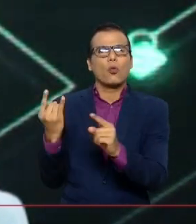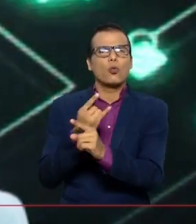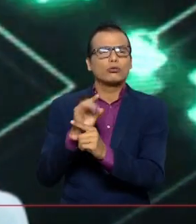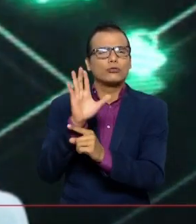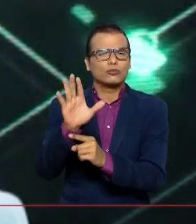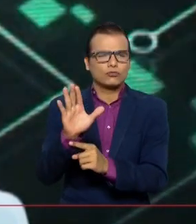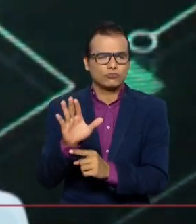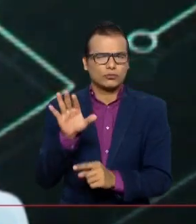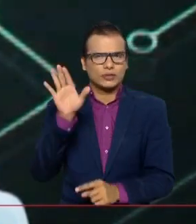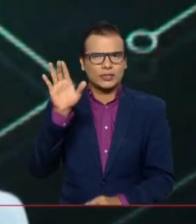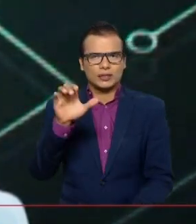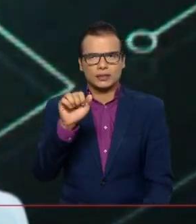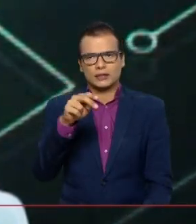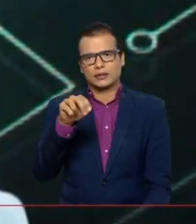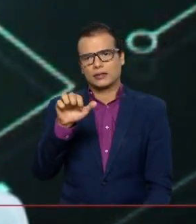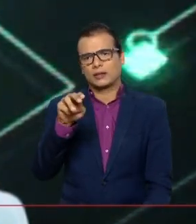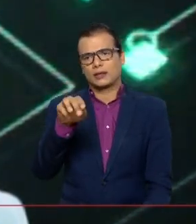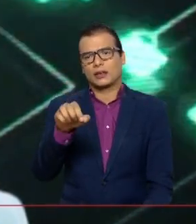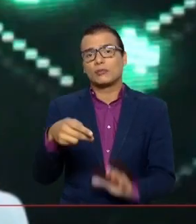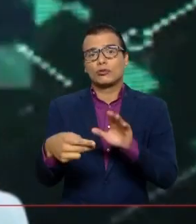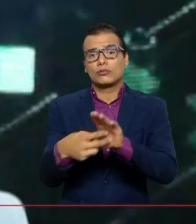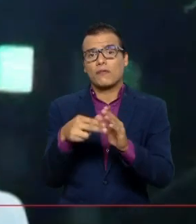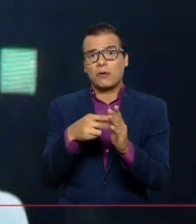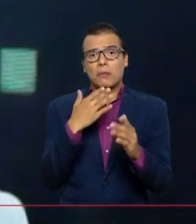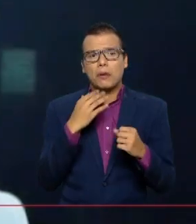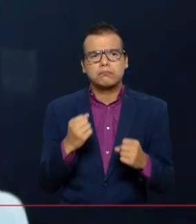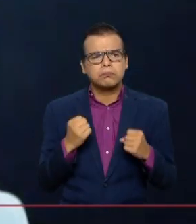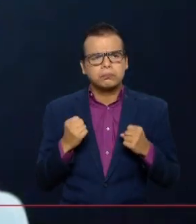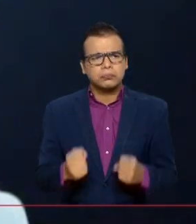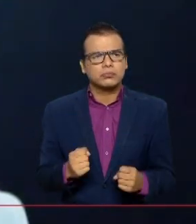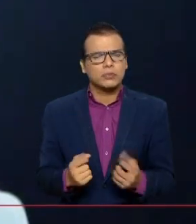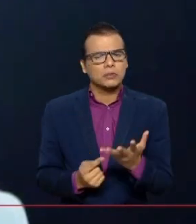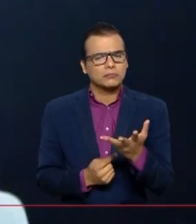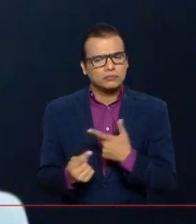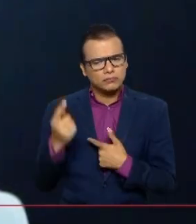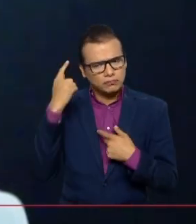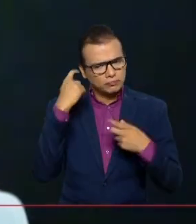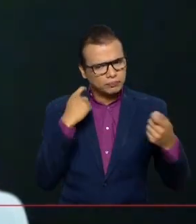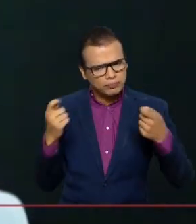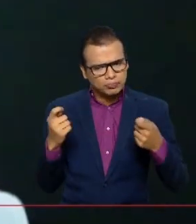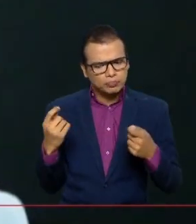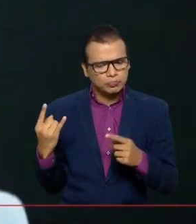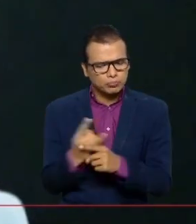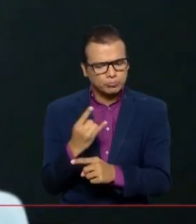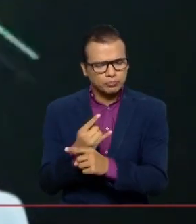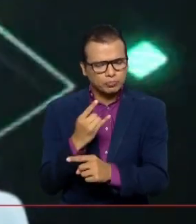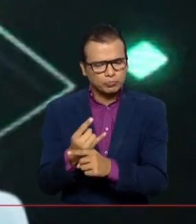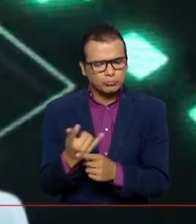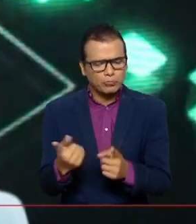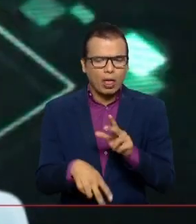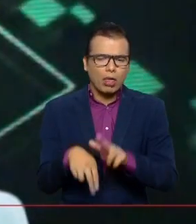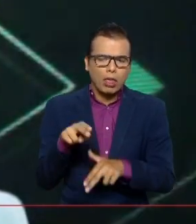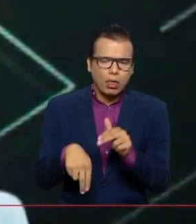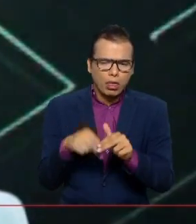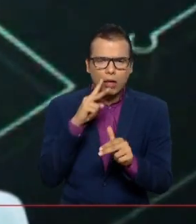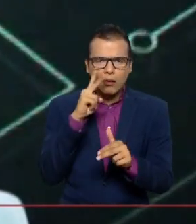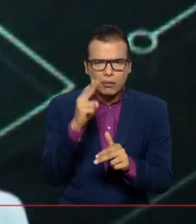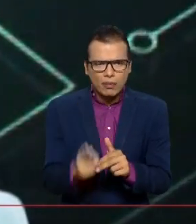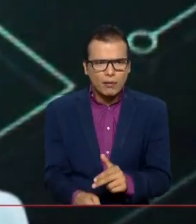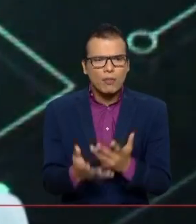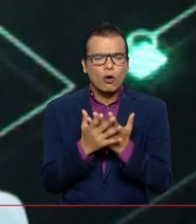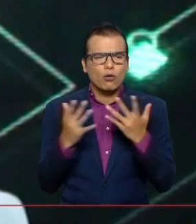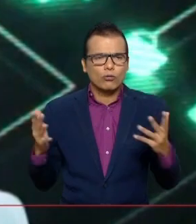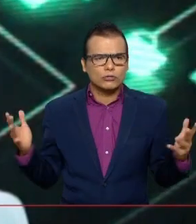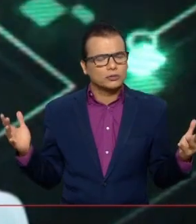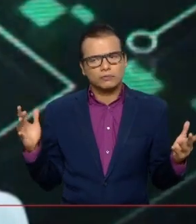una posibilidad muchísimo mejor a la alternativa que nos brindan tradicionalmente como el cemento el ladrillo y y la